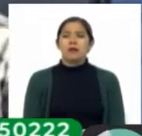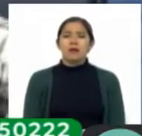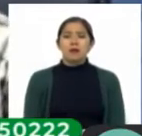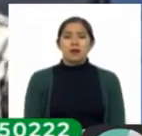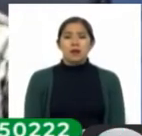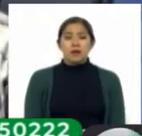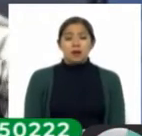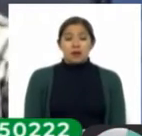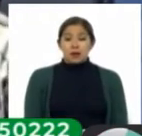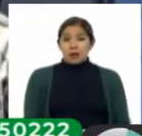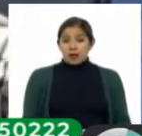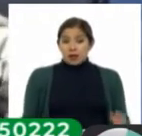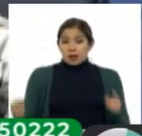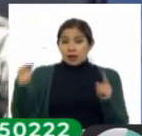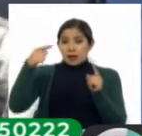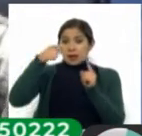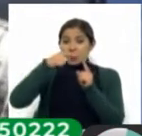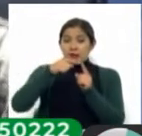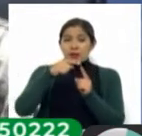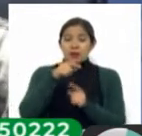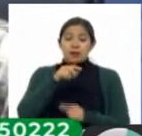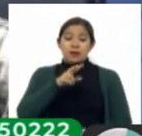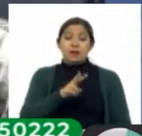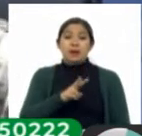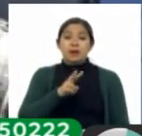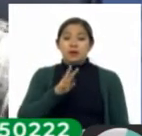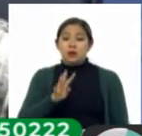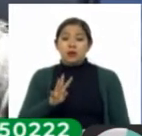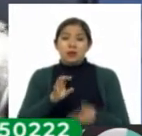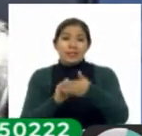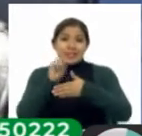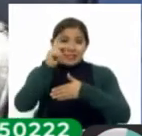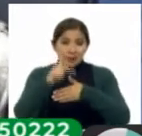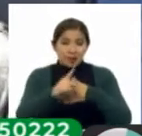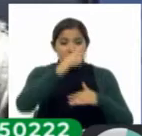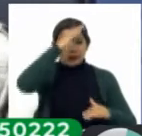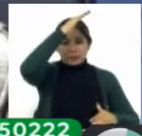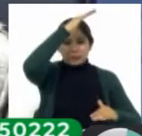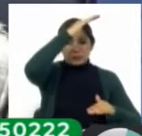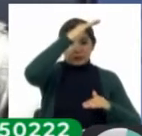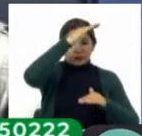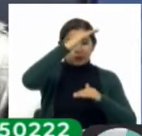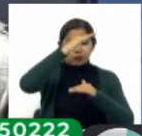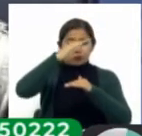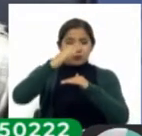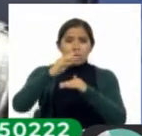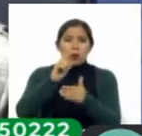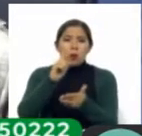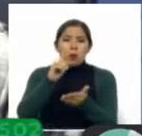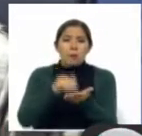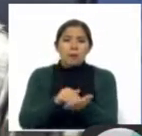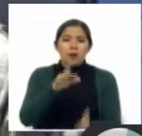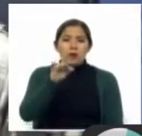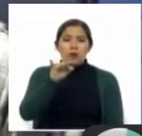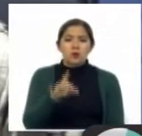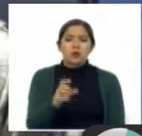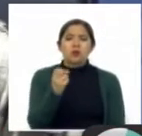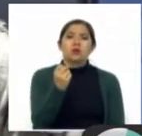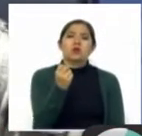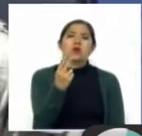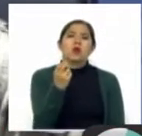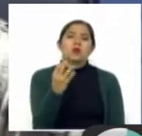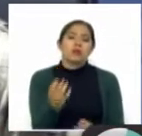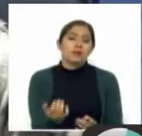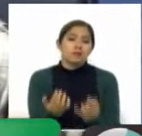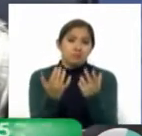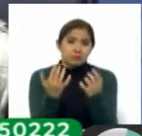al 24 de septiembre del 19 se bajó a 1.812 focos de calor.